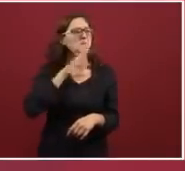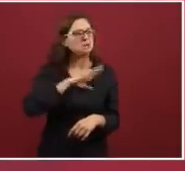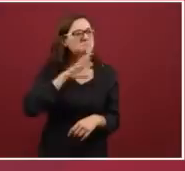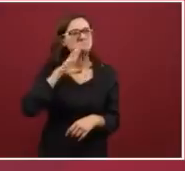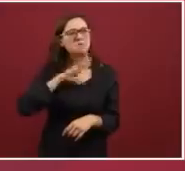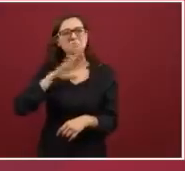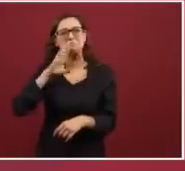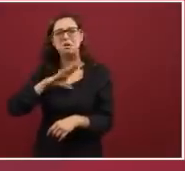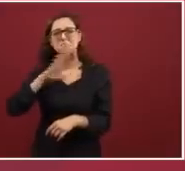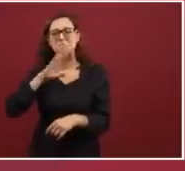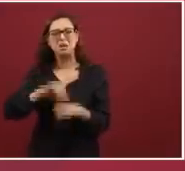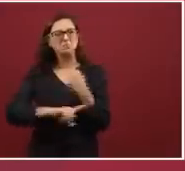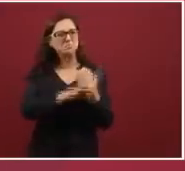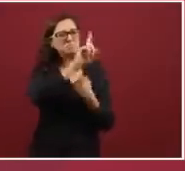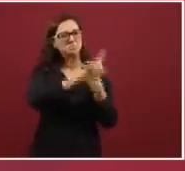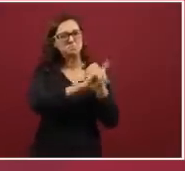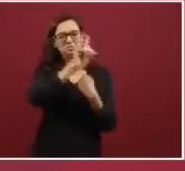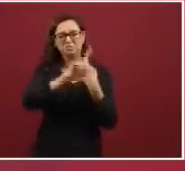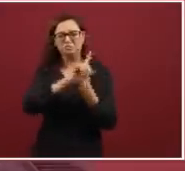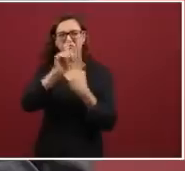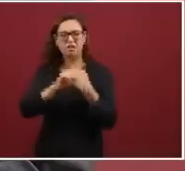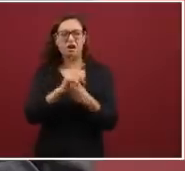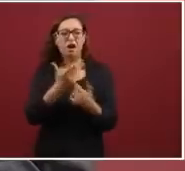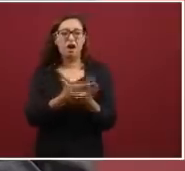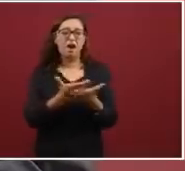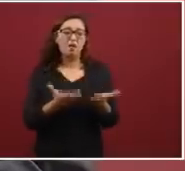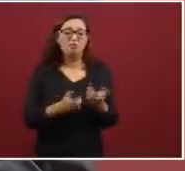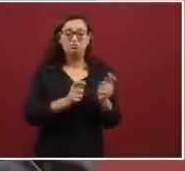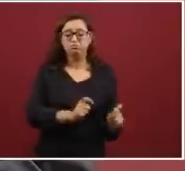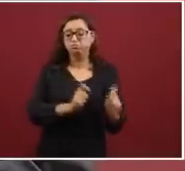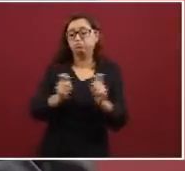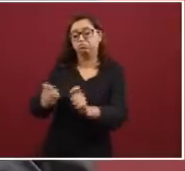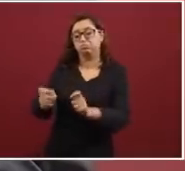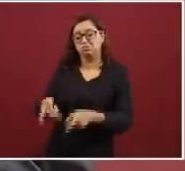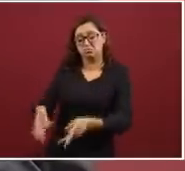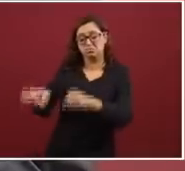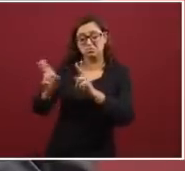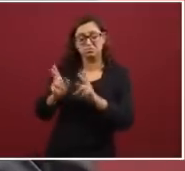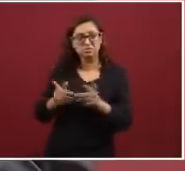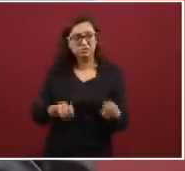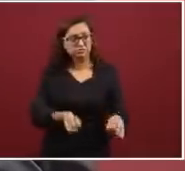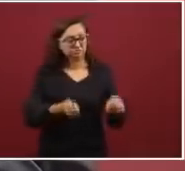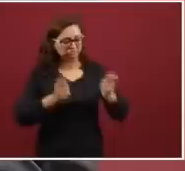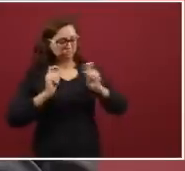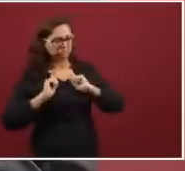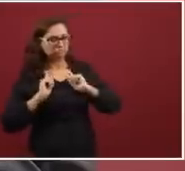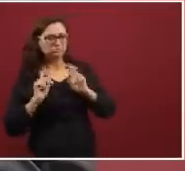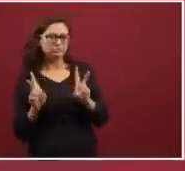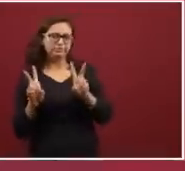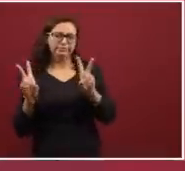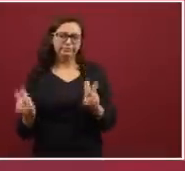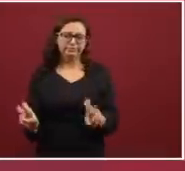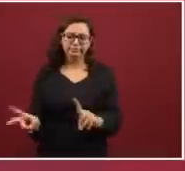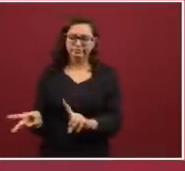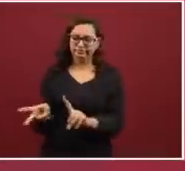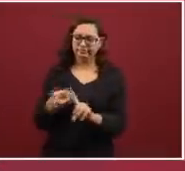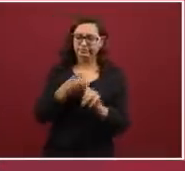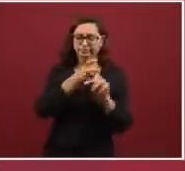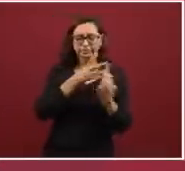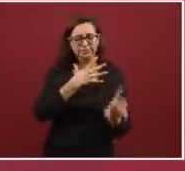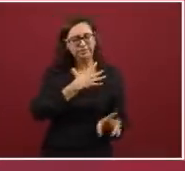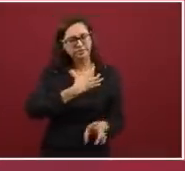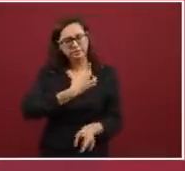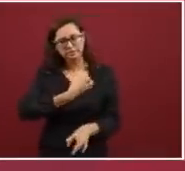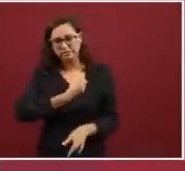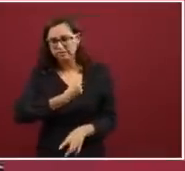grandes y graves problemas, y unos muy dolorosos, como esto de los desaparecidos. Duele